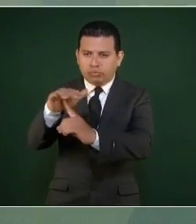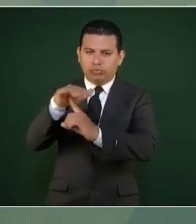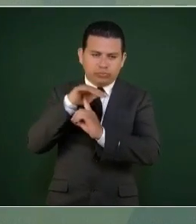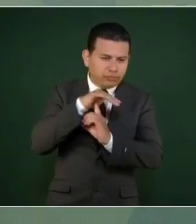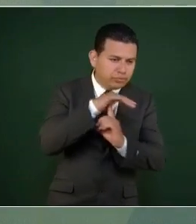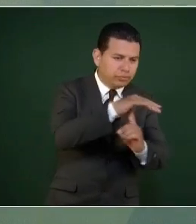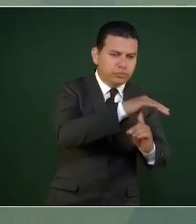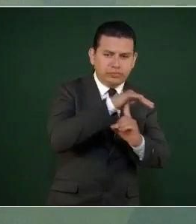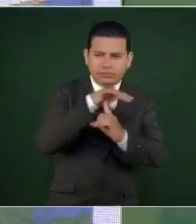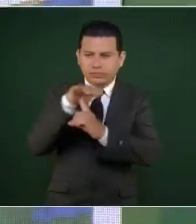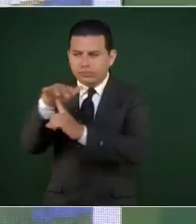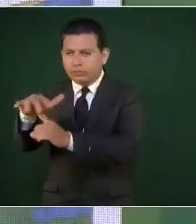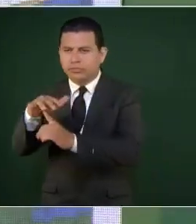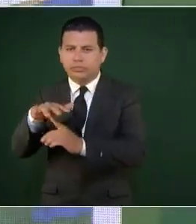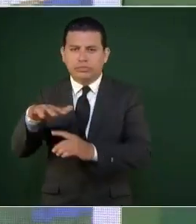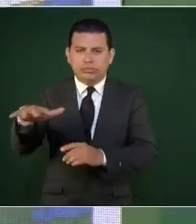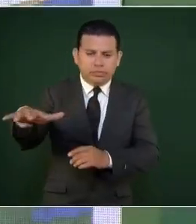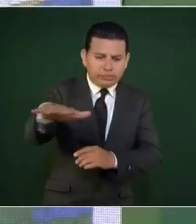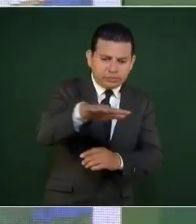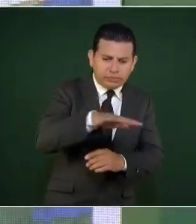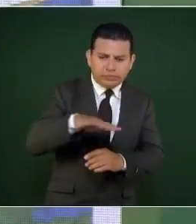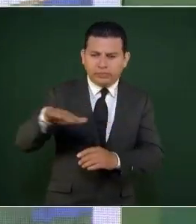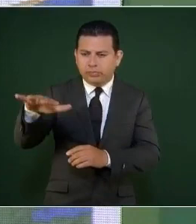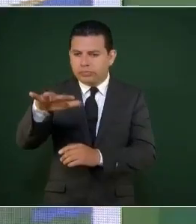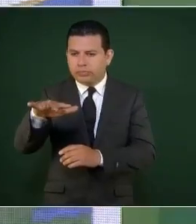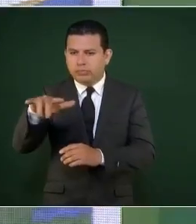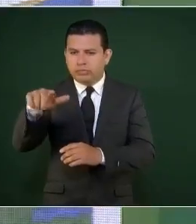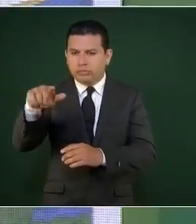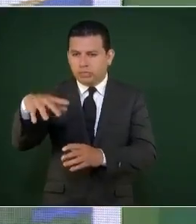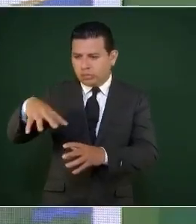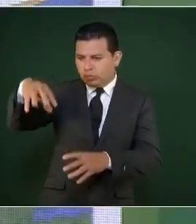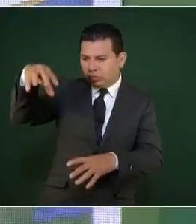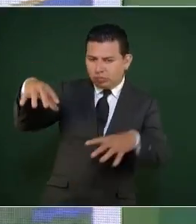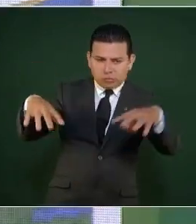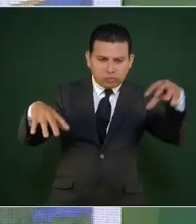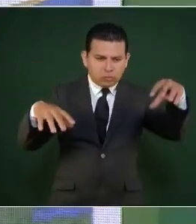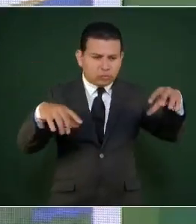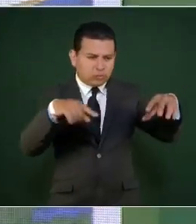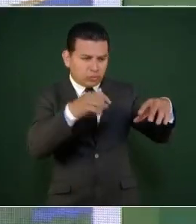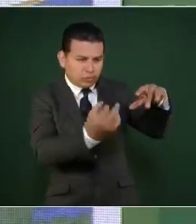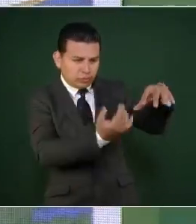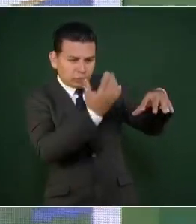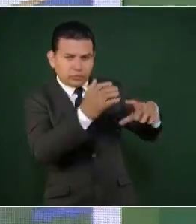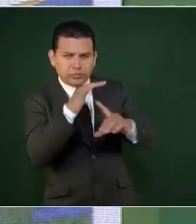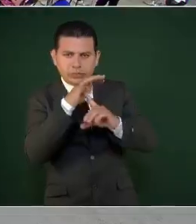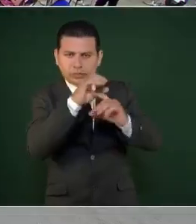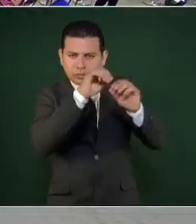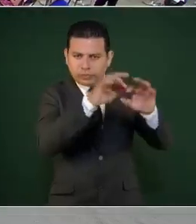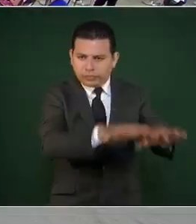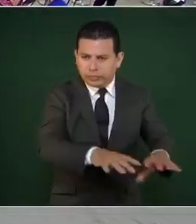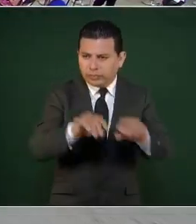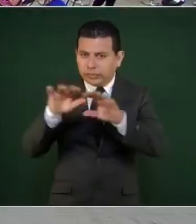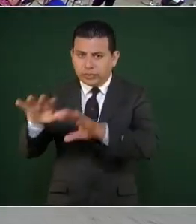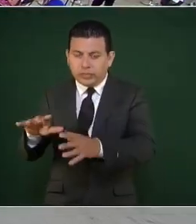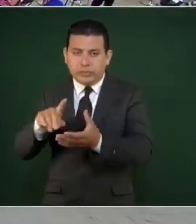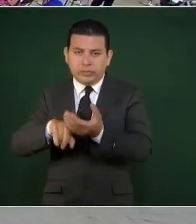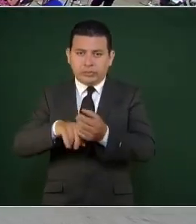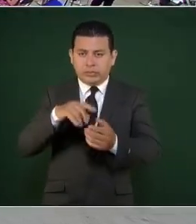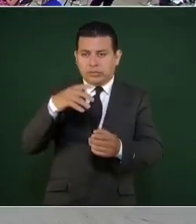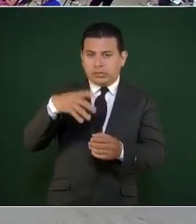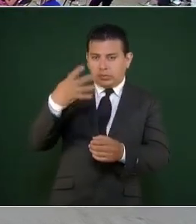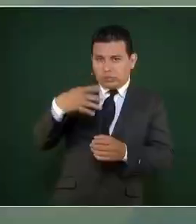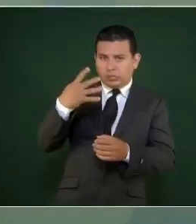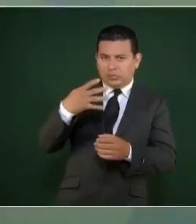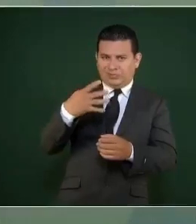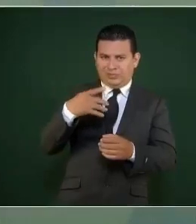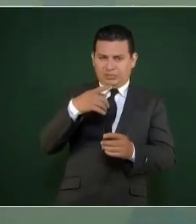Se acordó, de acuerdo a los mecánicos, a los técnicos, que de esos 14 que les